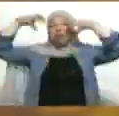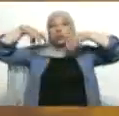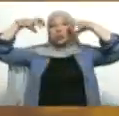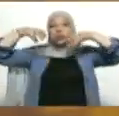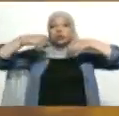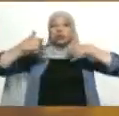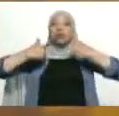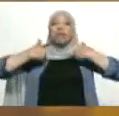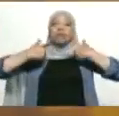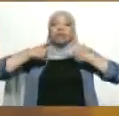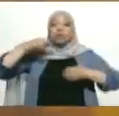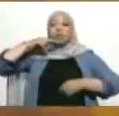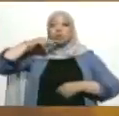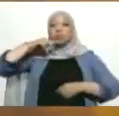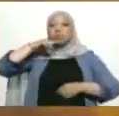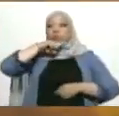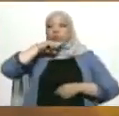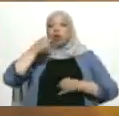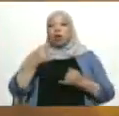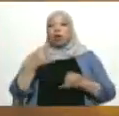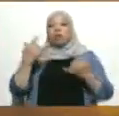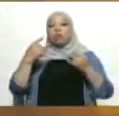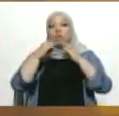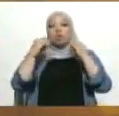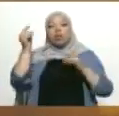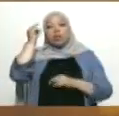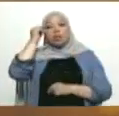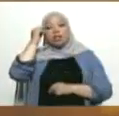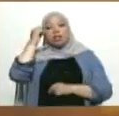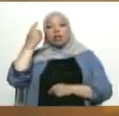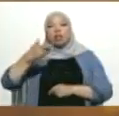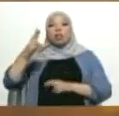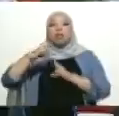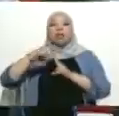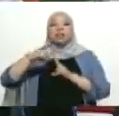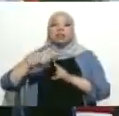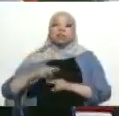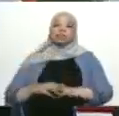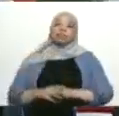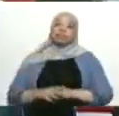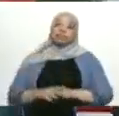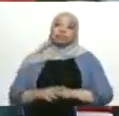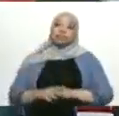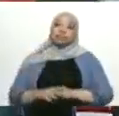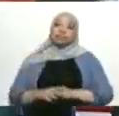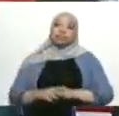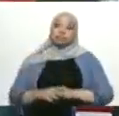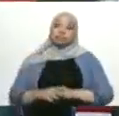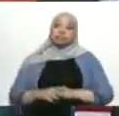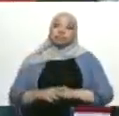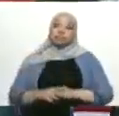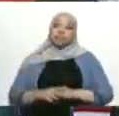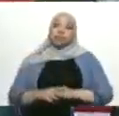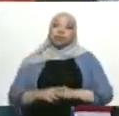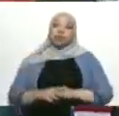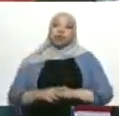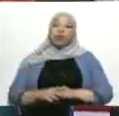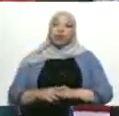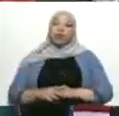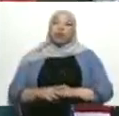dignidad. Día también importante en la Batalla de los Puentes. Nos conectamos de inmediato con Táchira. Del Partido Socialista